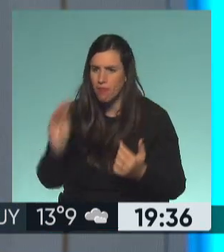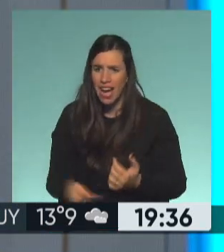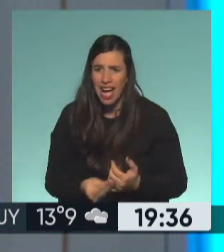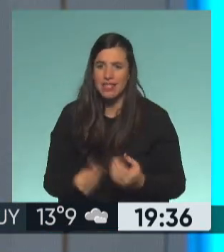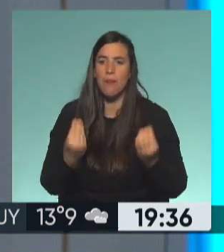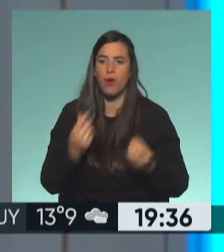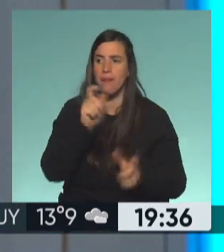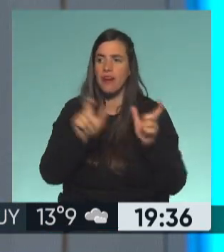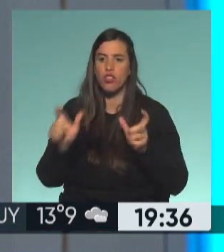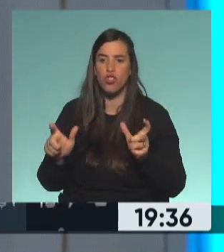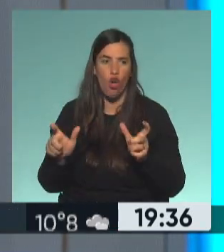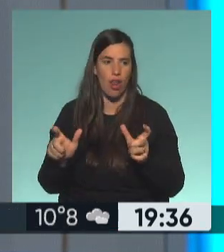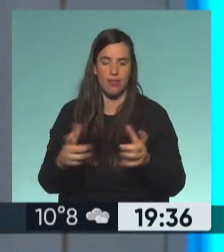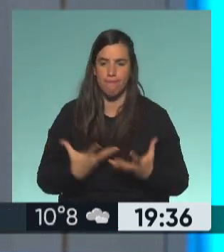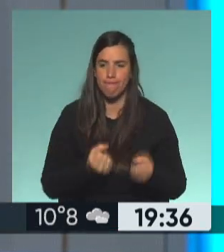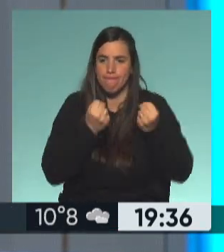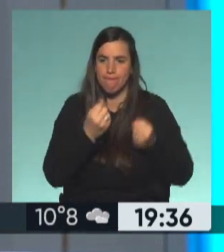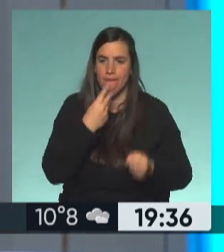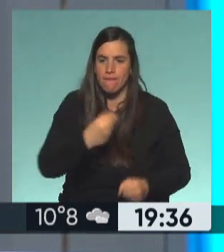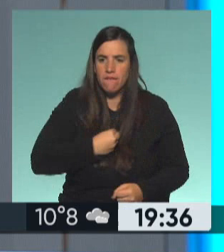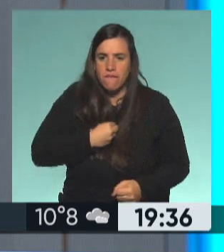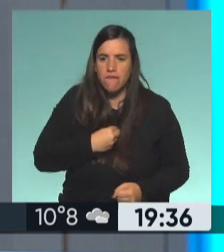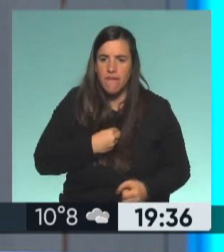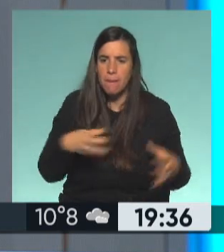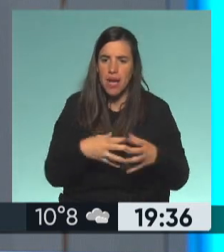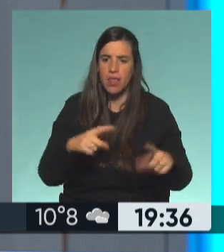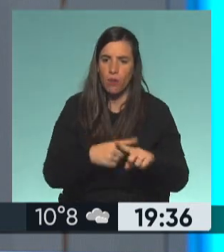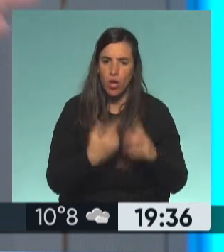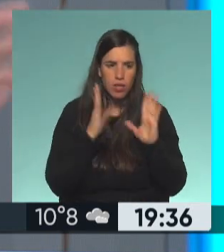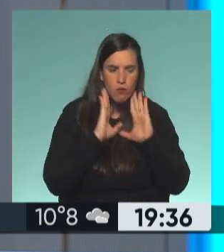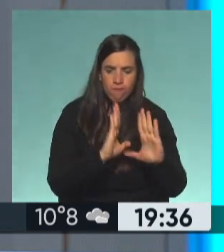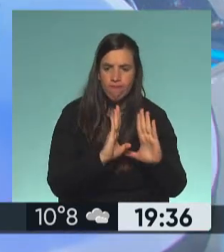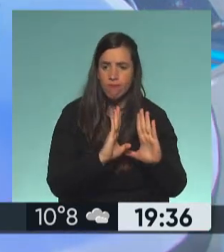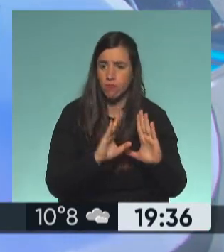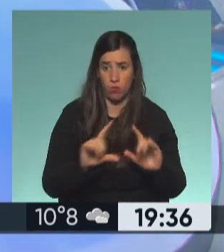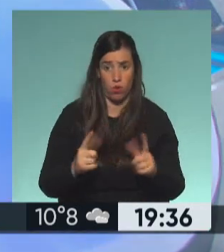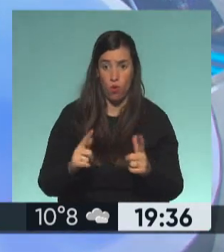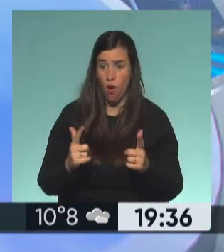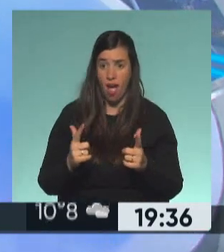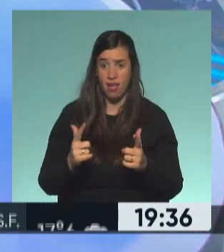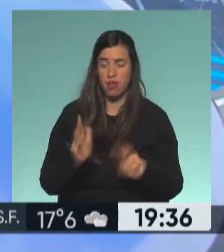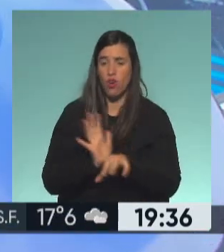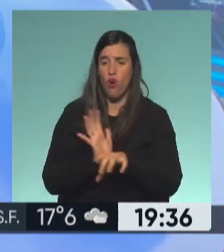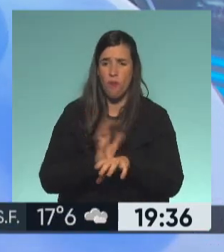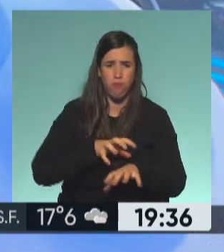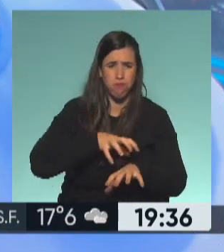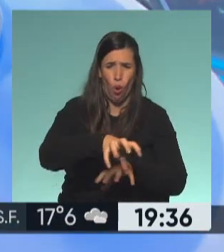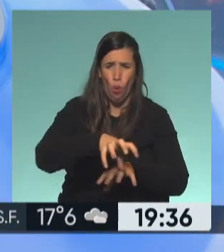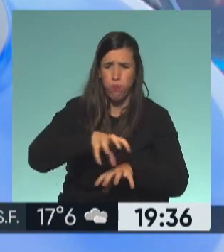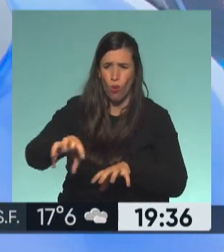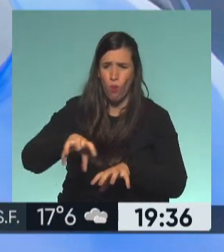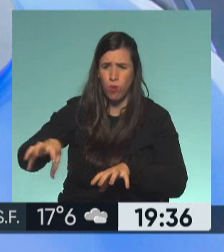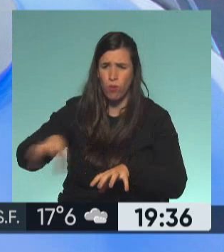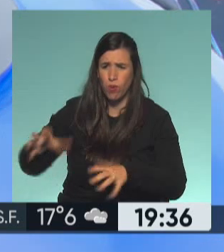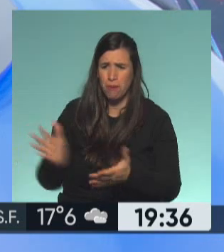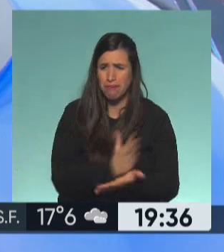rol cumplen, te pregunto, las redes sociales en esta permanente fragmentación? Vas a dos cuestiones cruciales, Osvaldo.